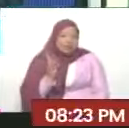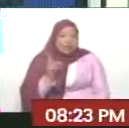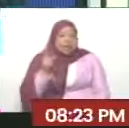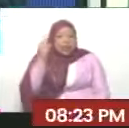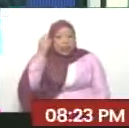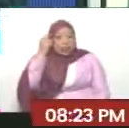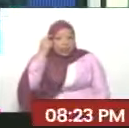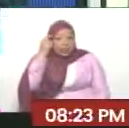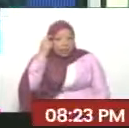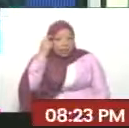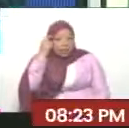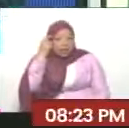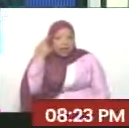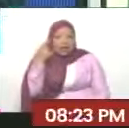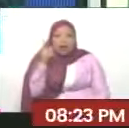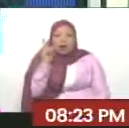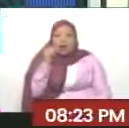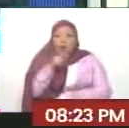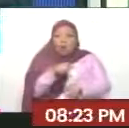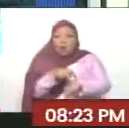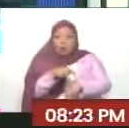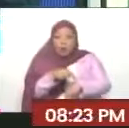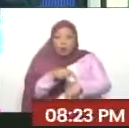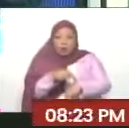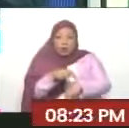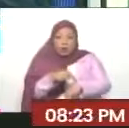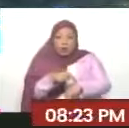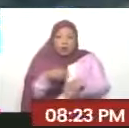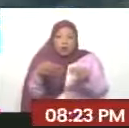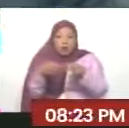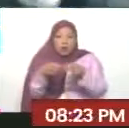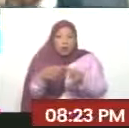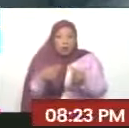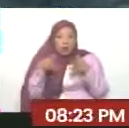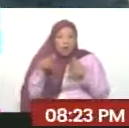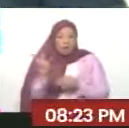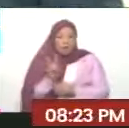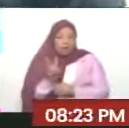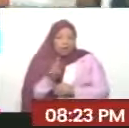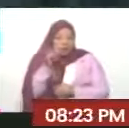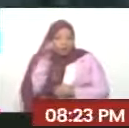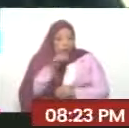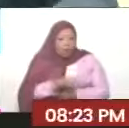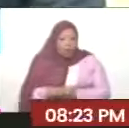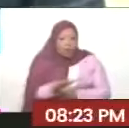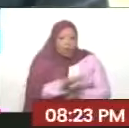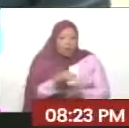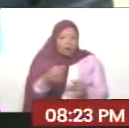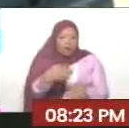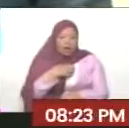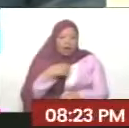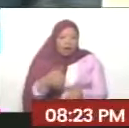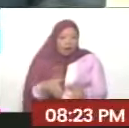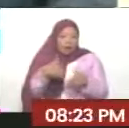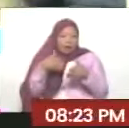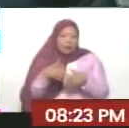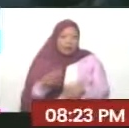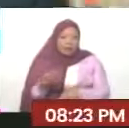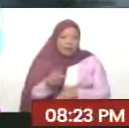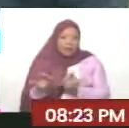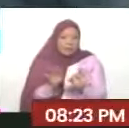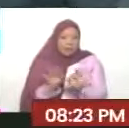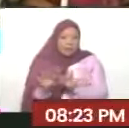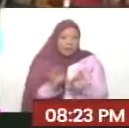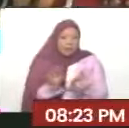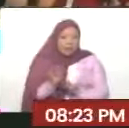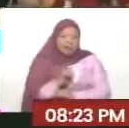fecha, pongan el día, pongan la hora, que el equipo gana, que el pueblo gana. Salimos a ganar, a